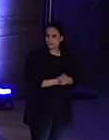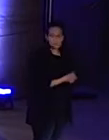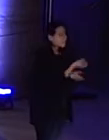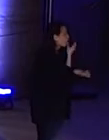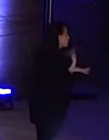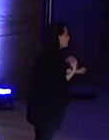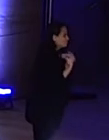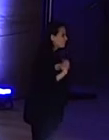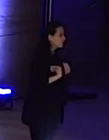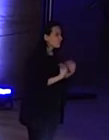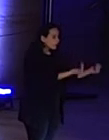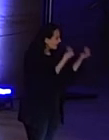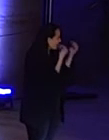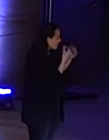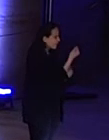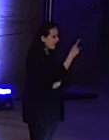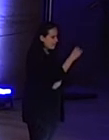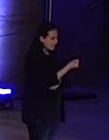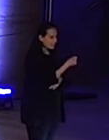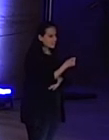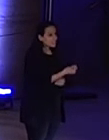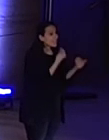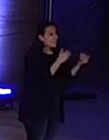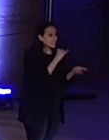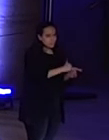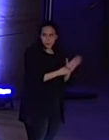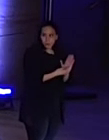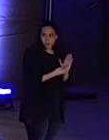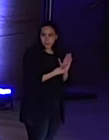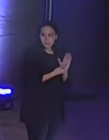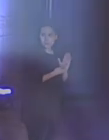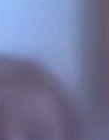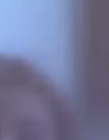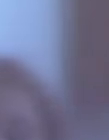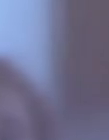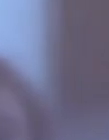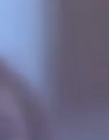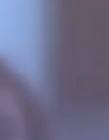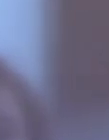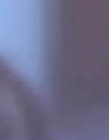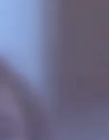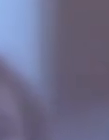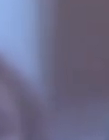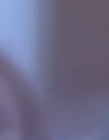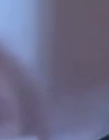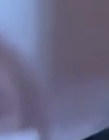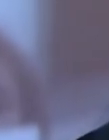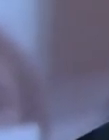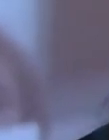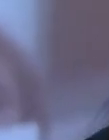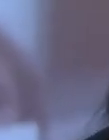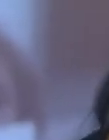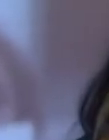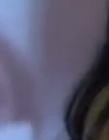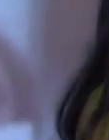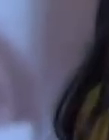Bueno, pues lo mismo. Enhorabuena, Ada, y muchas gracias por este proyecto en el que has conseguido crear una red de artistas y